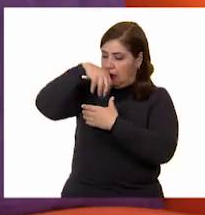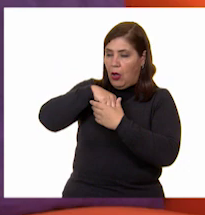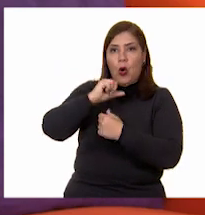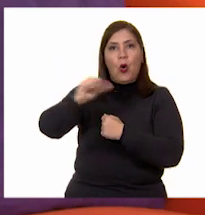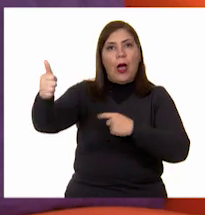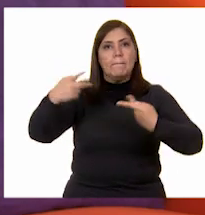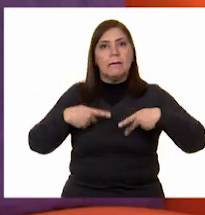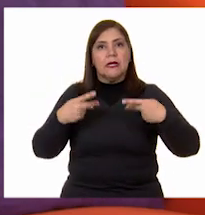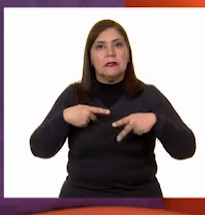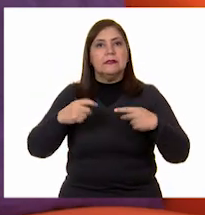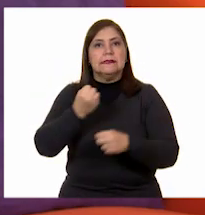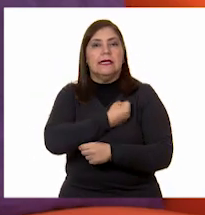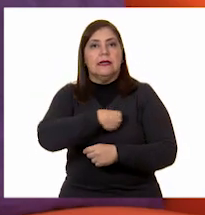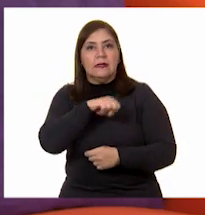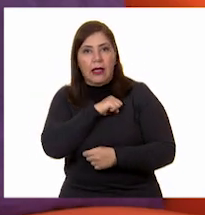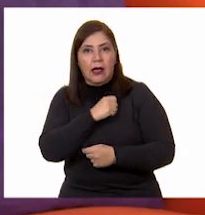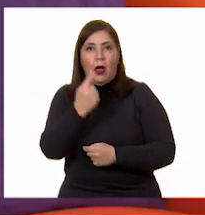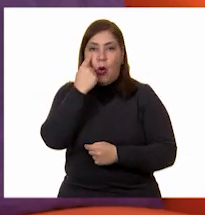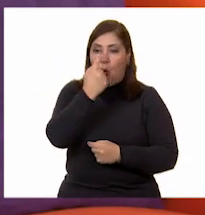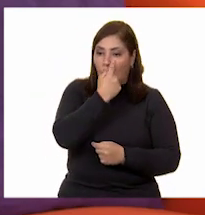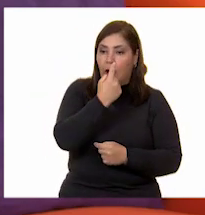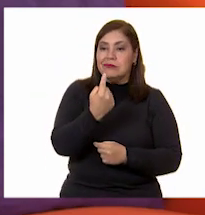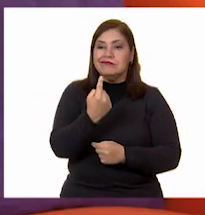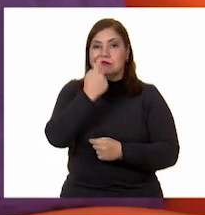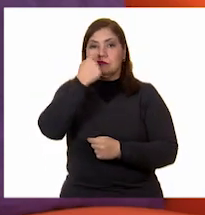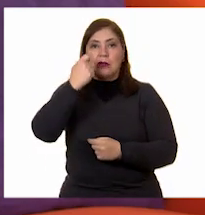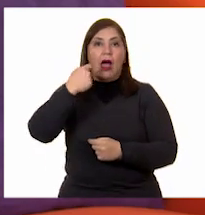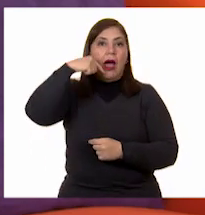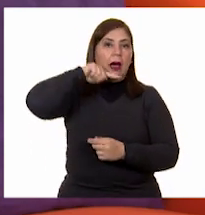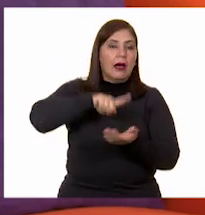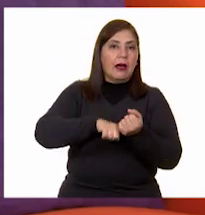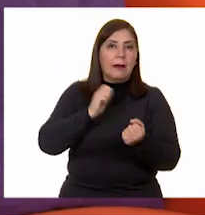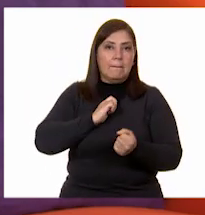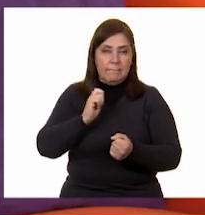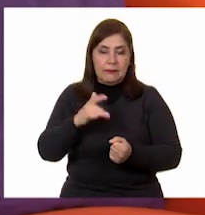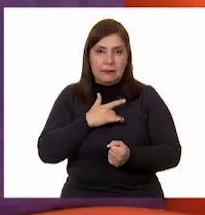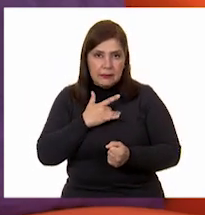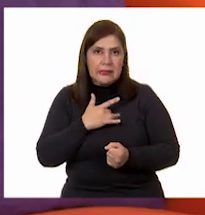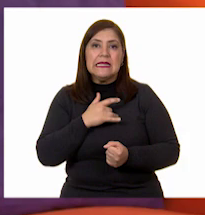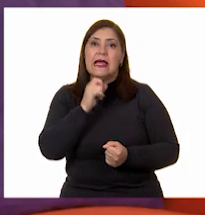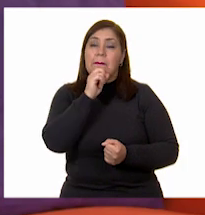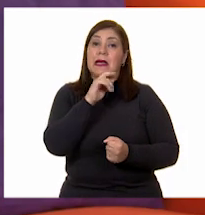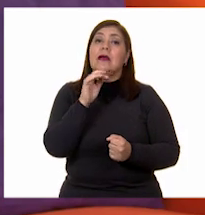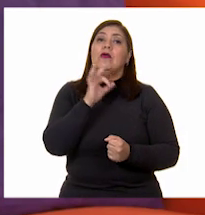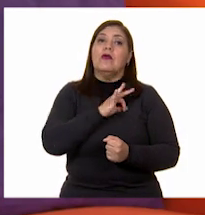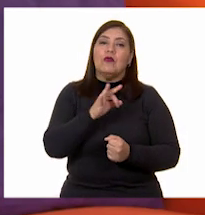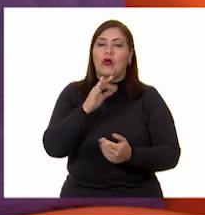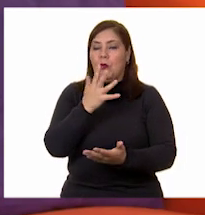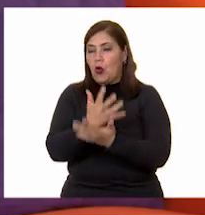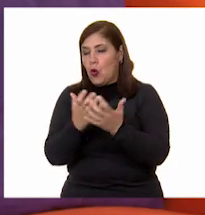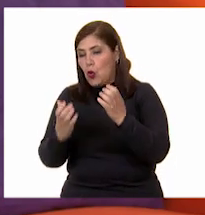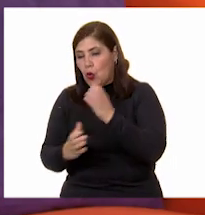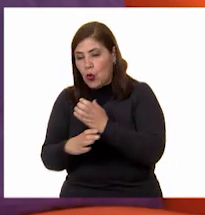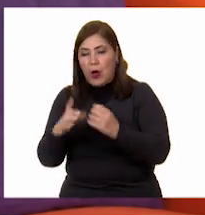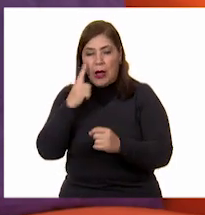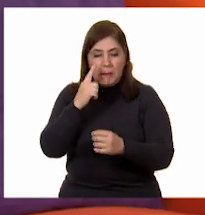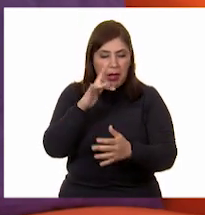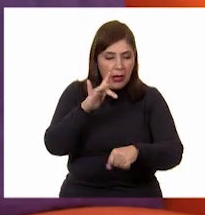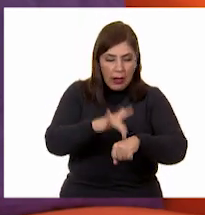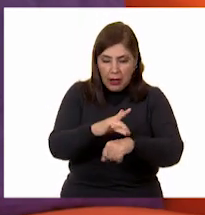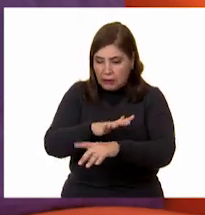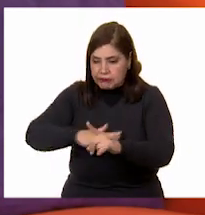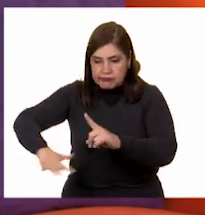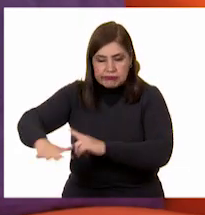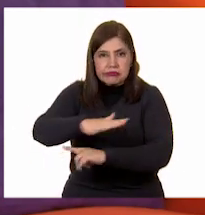través de la boca, nariz u ojo. También es posible que alguien se infecte al tocar objetos o superficies